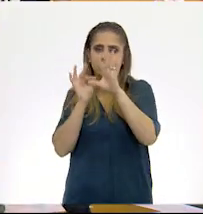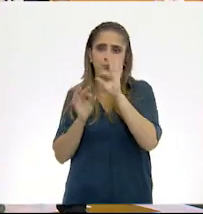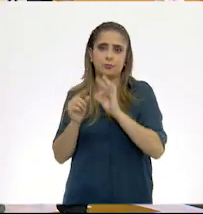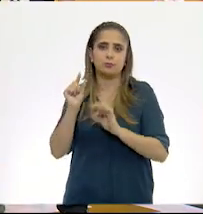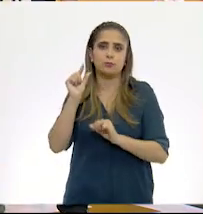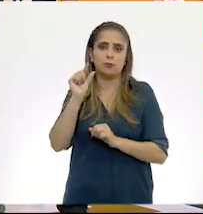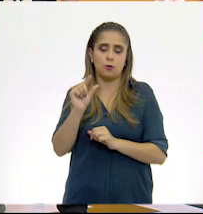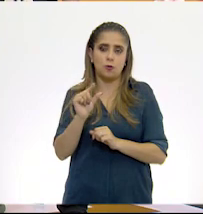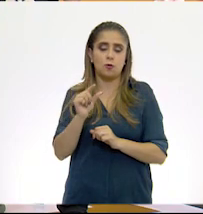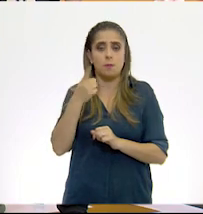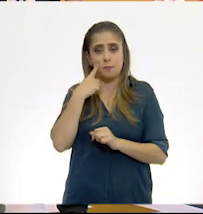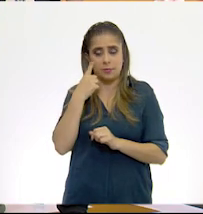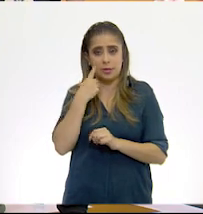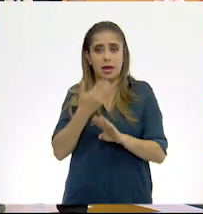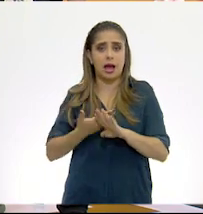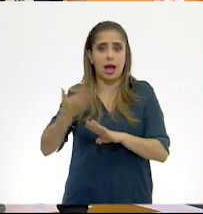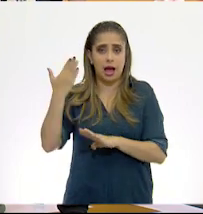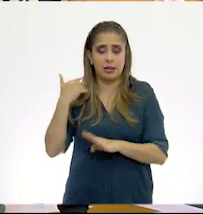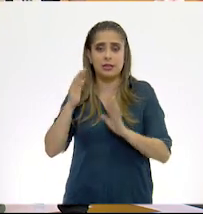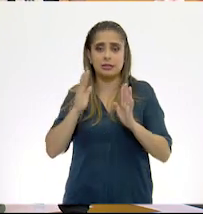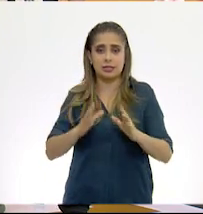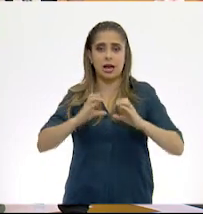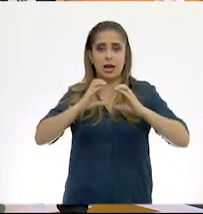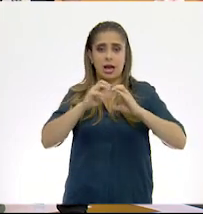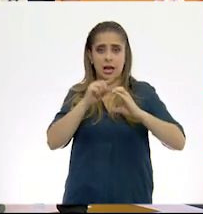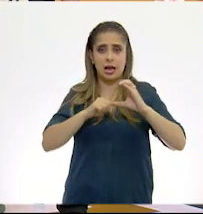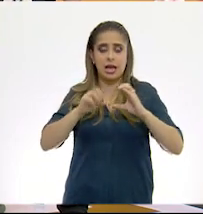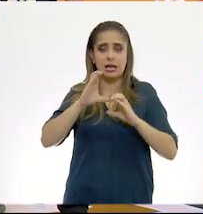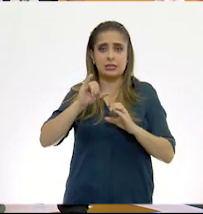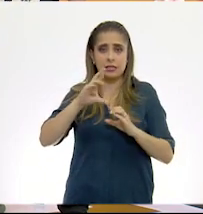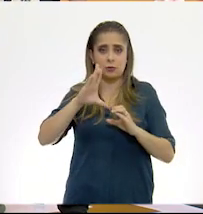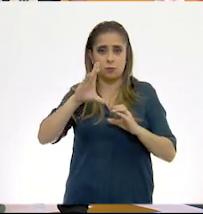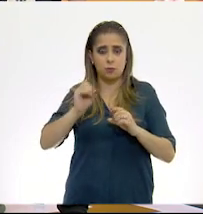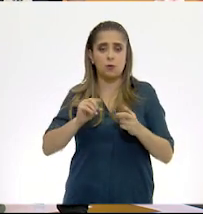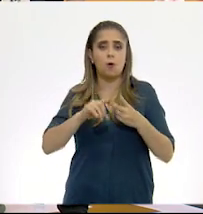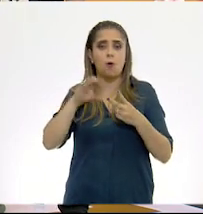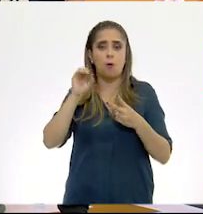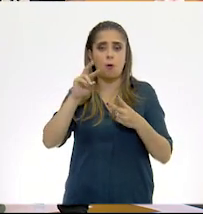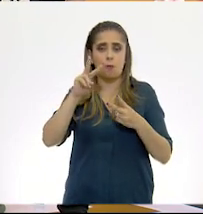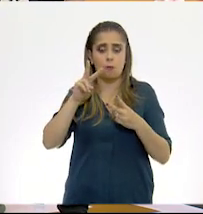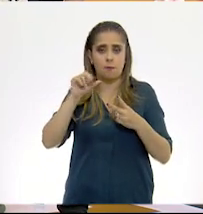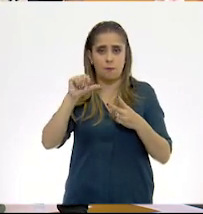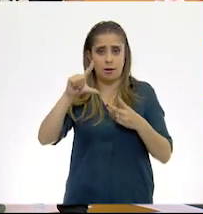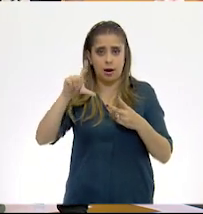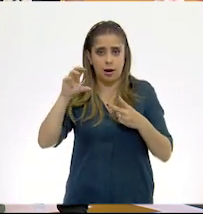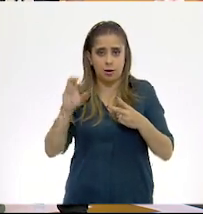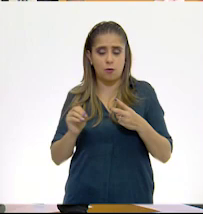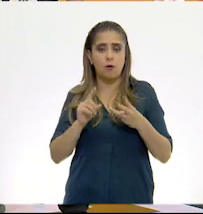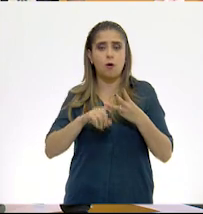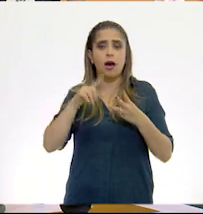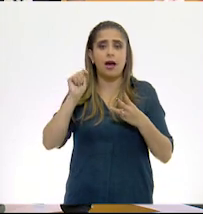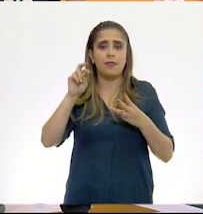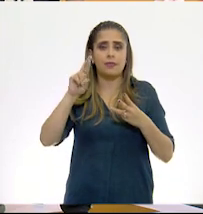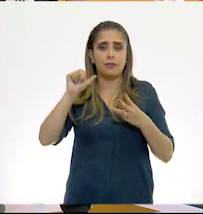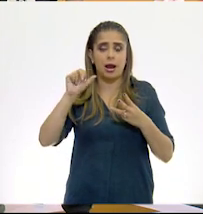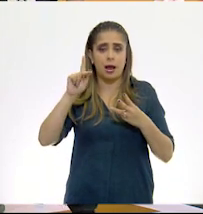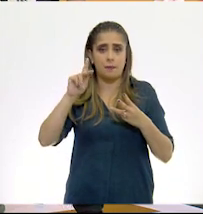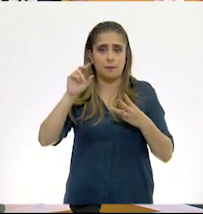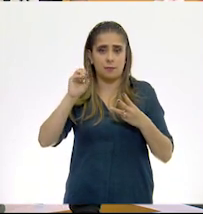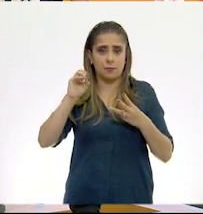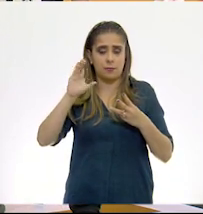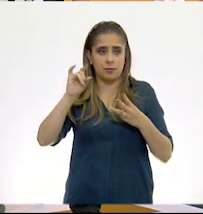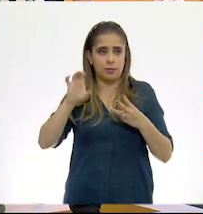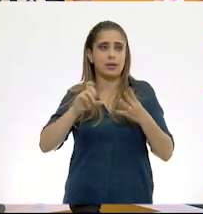una recapitulación, ya tenemos el círculo, el ovoide, tenemos también un trapezoide, un